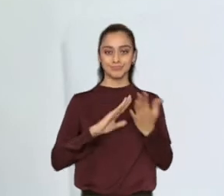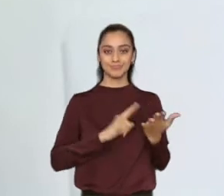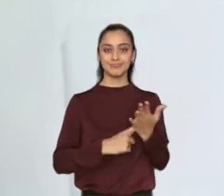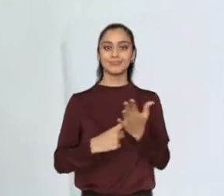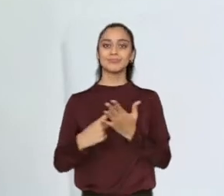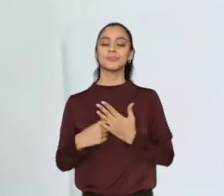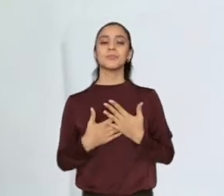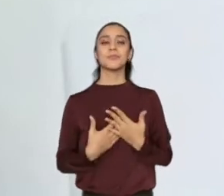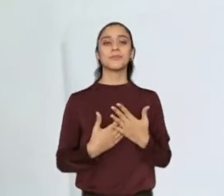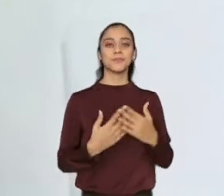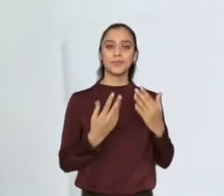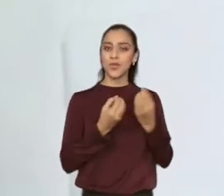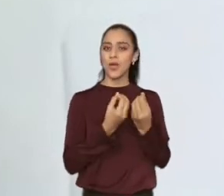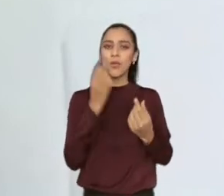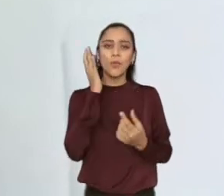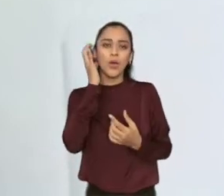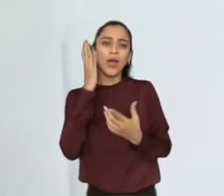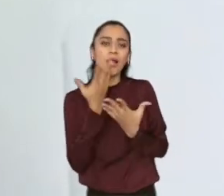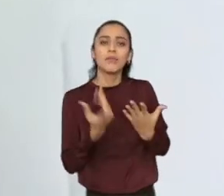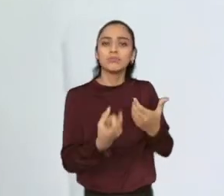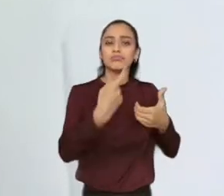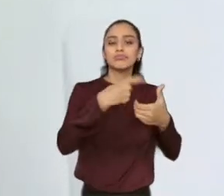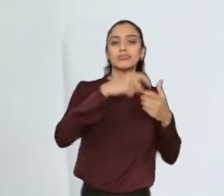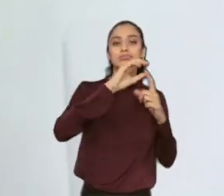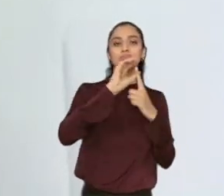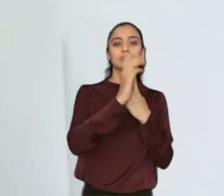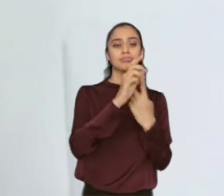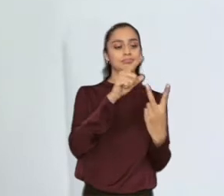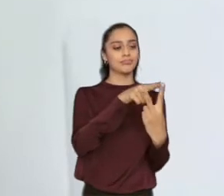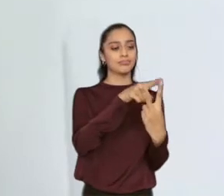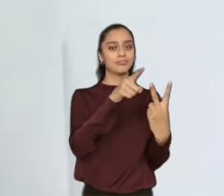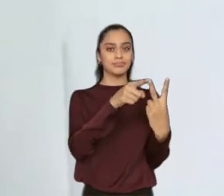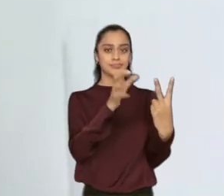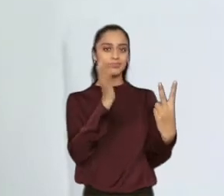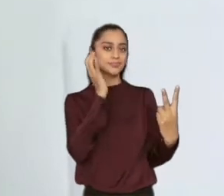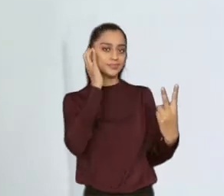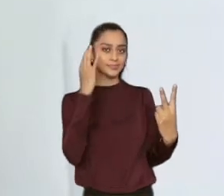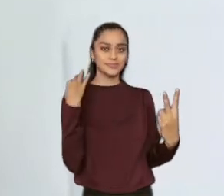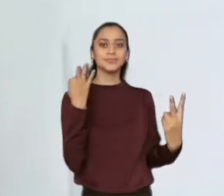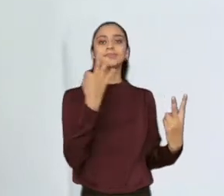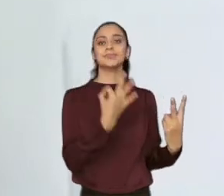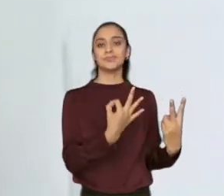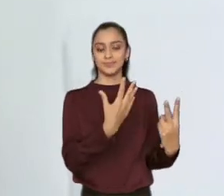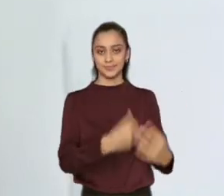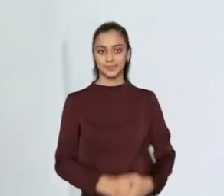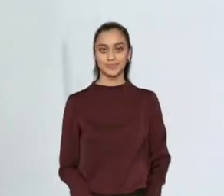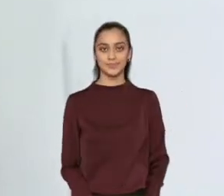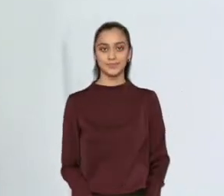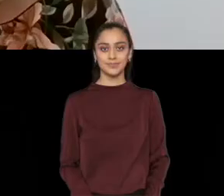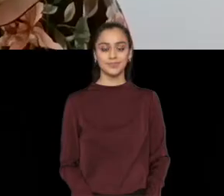Aportes de la Mujer a la Cultura. Y tenemos dos invitadas en este